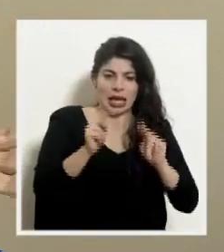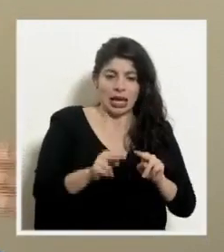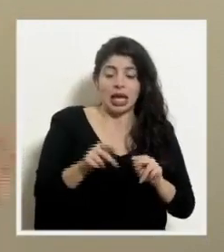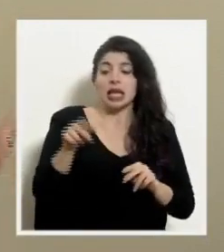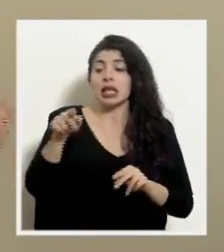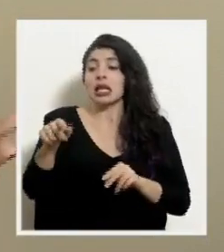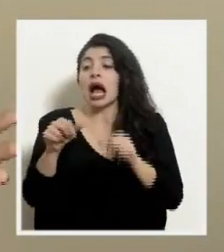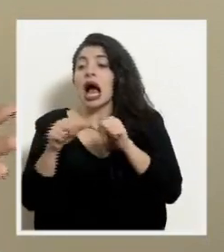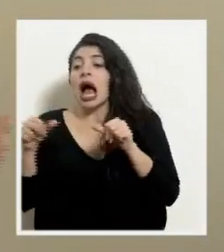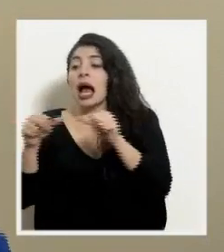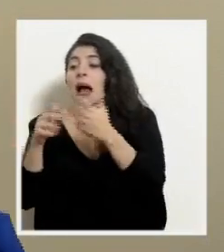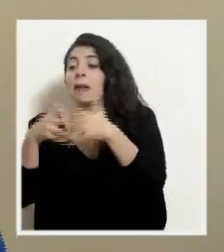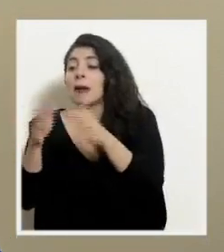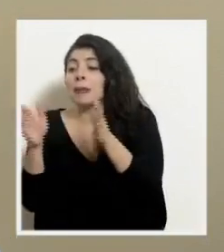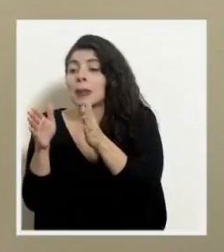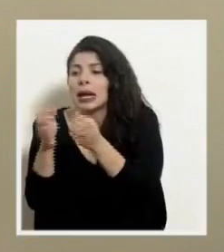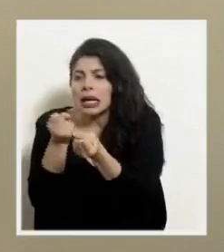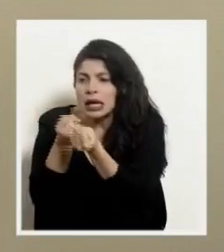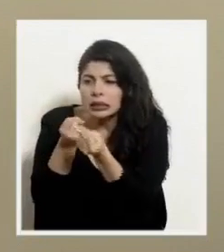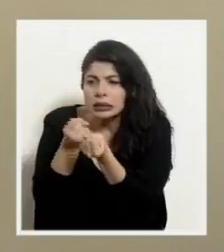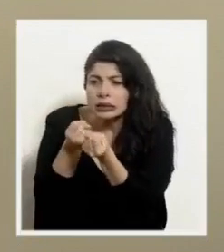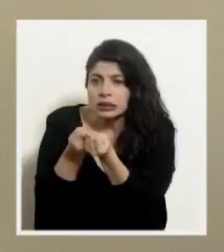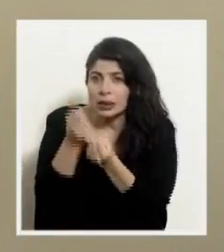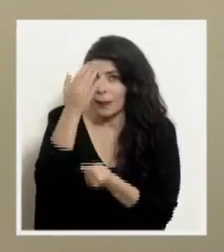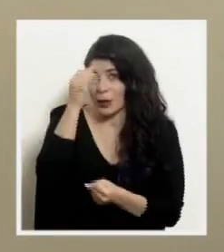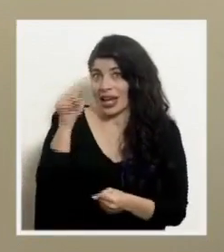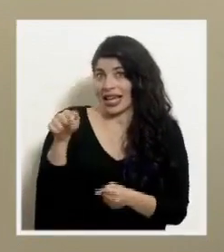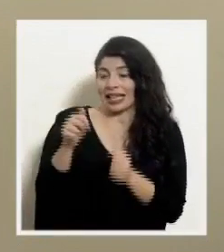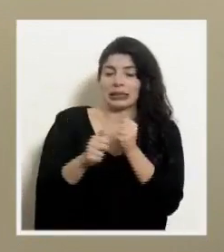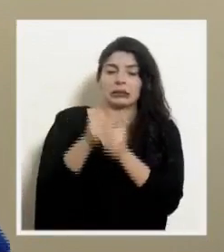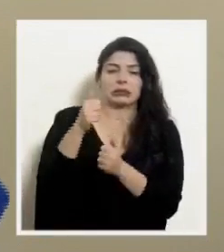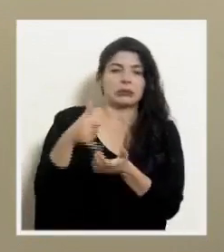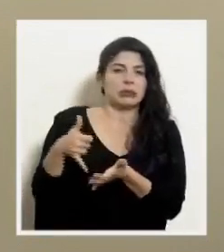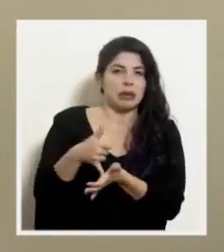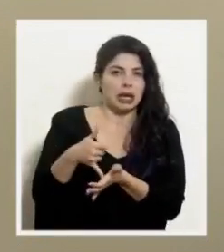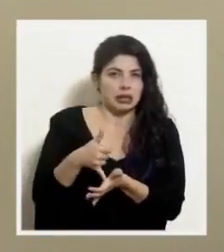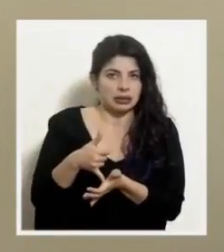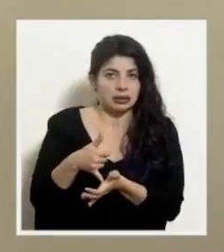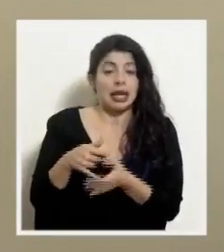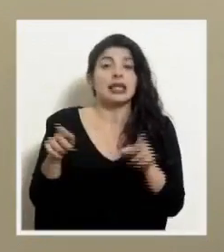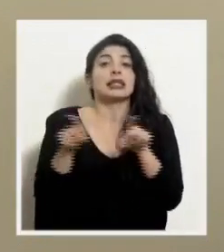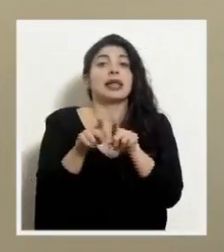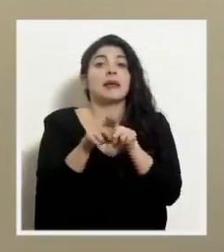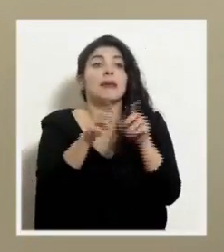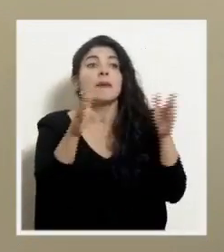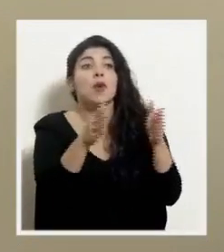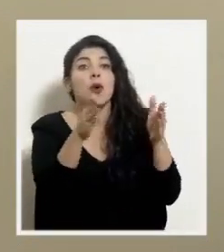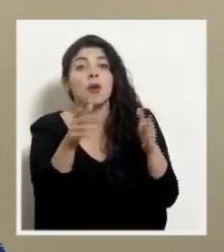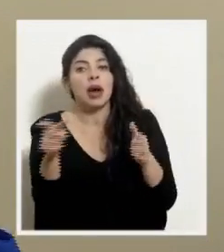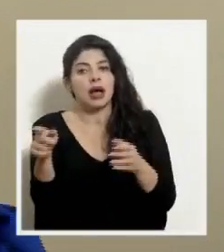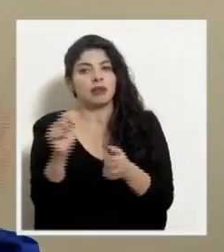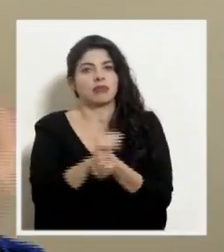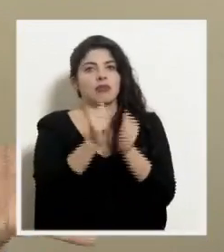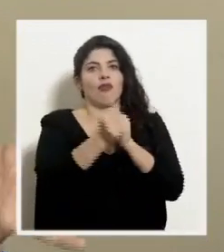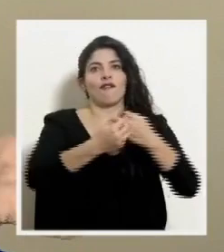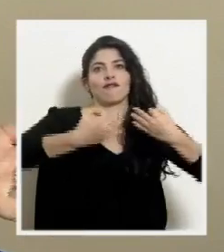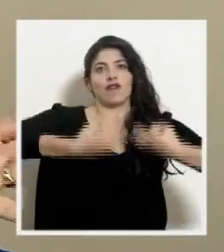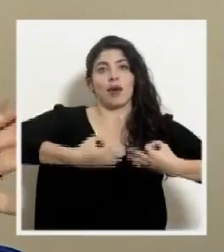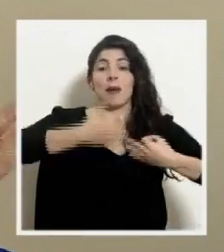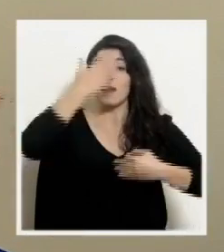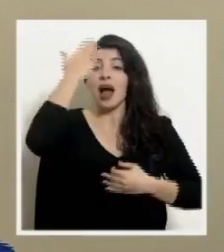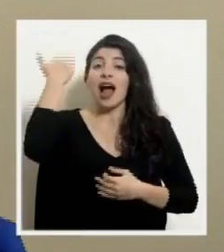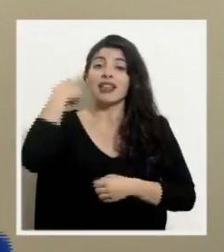todo el sector de la microempresa, que ha sido literalmente el más vulnerable, invitando a la formalidad, porque quienes estaban